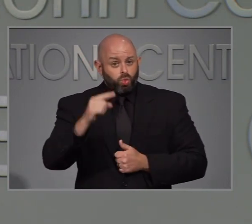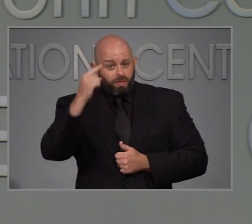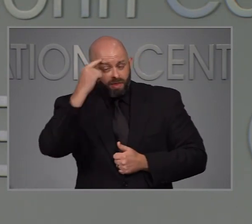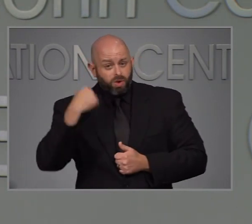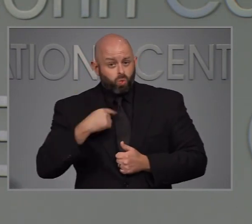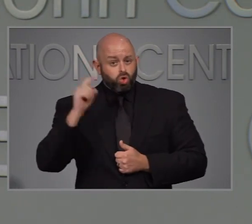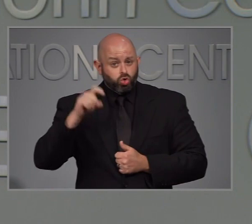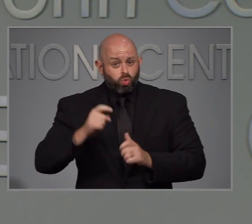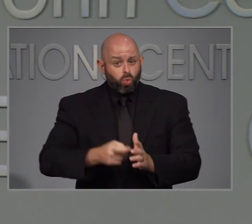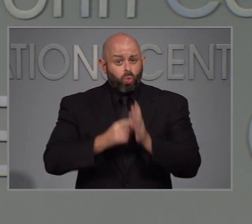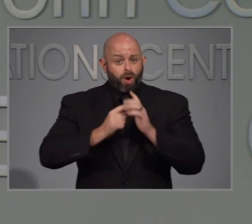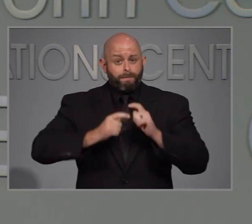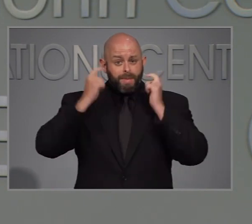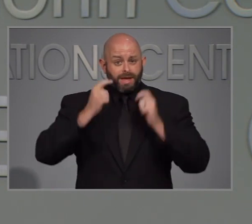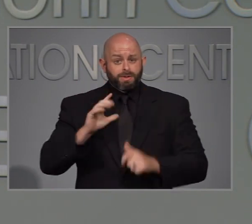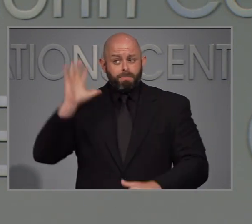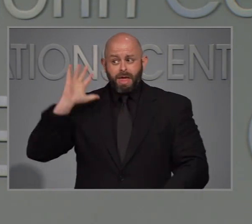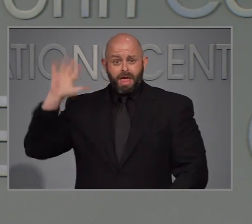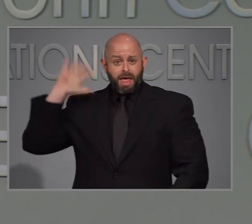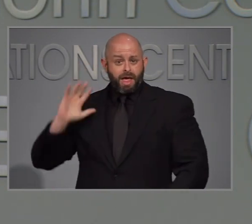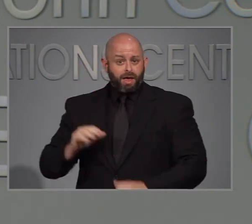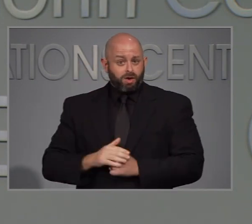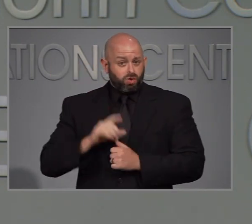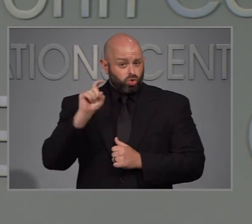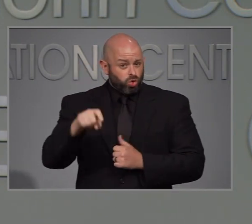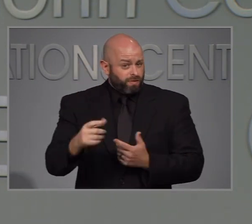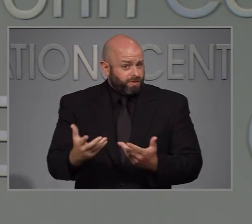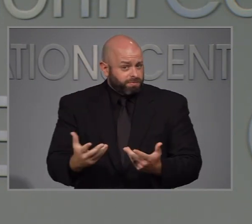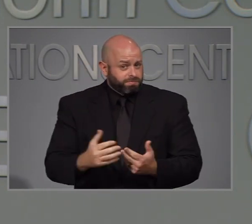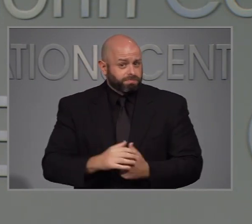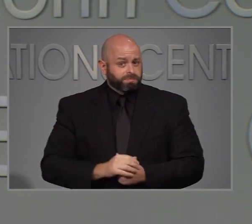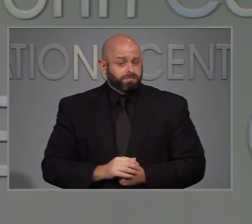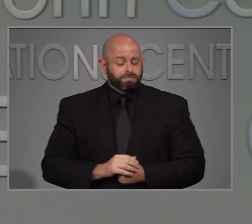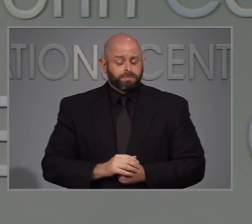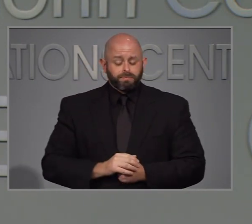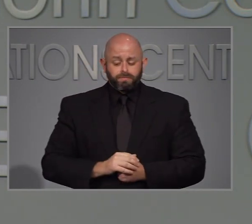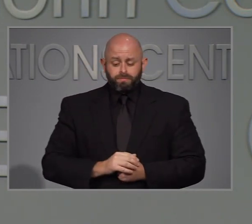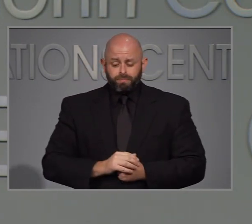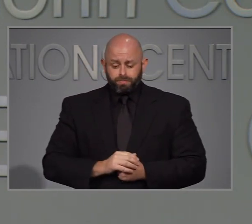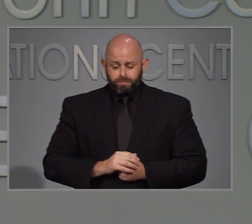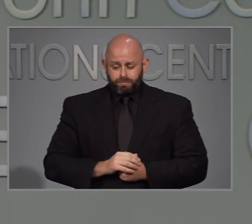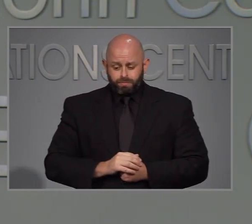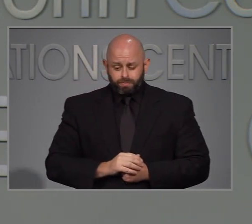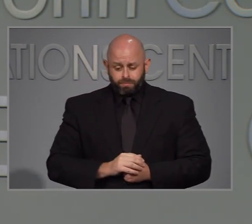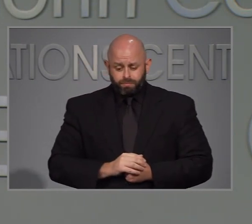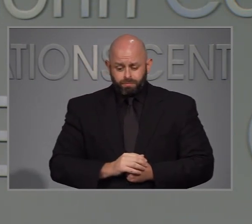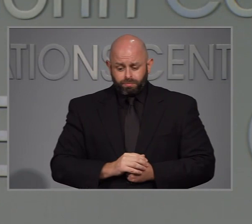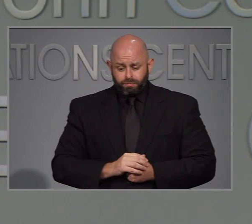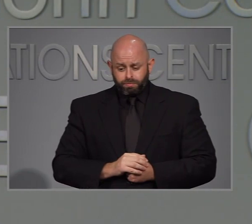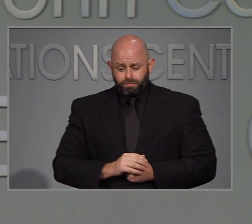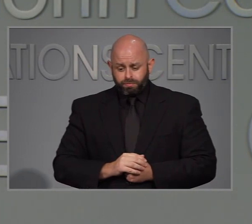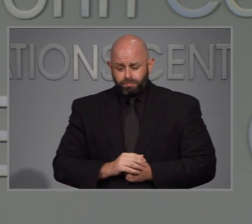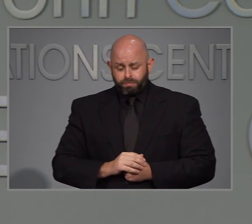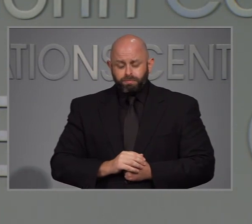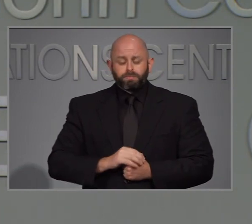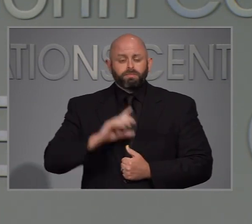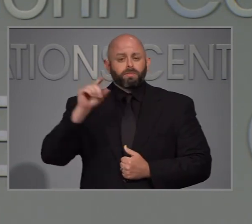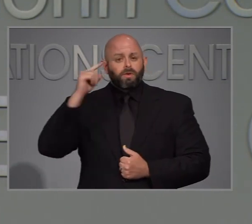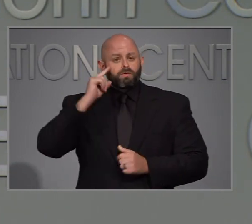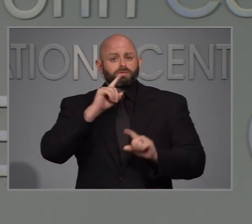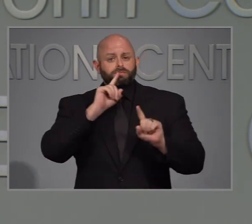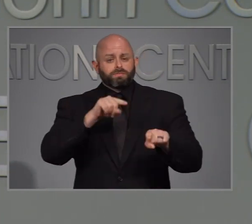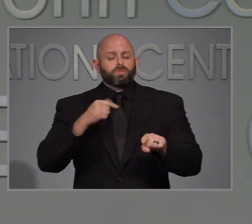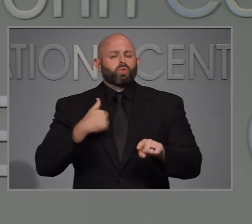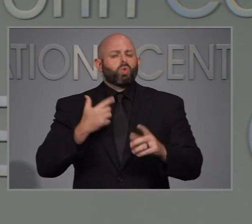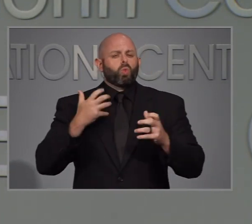rápido, o debimos de haber dicho que deberían exigir el cubrebocas antes. Respuesta: